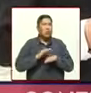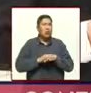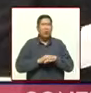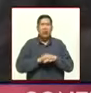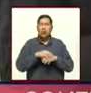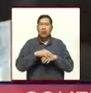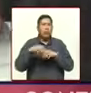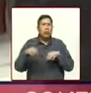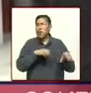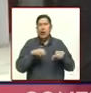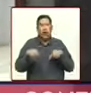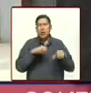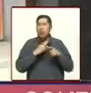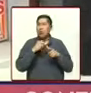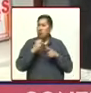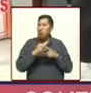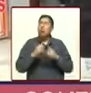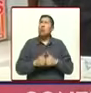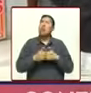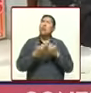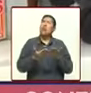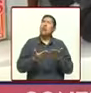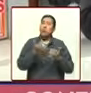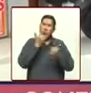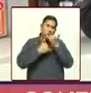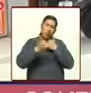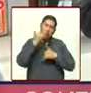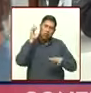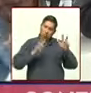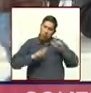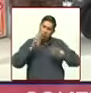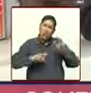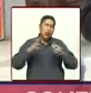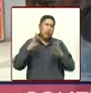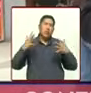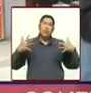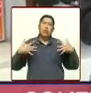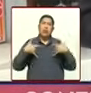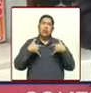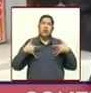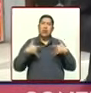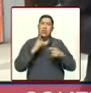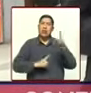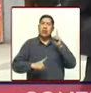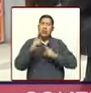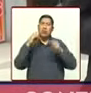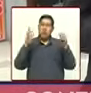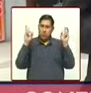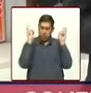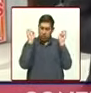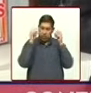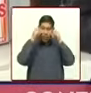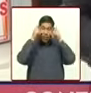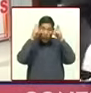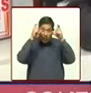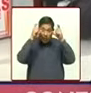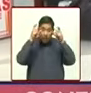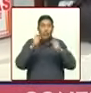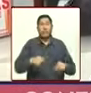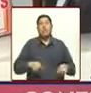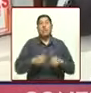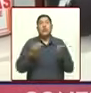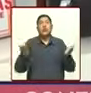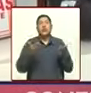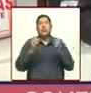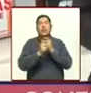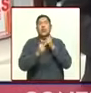trata y tráfico? ¿O simplemente cómo evitar el maltrato animal? Son algunos de los temas que aborda el programa Abre los Ojos. Por supuesto,